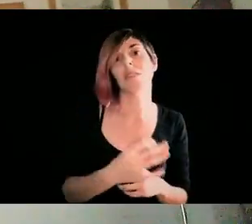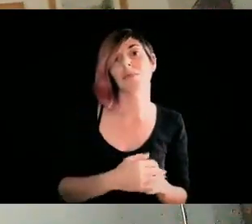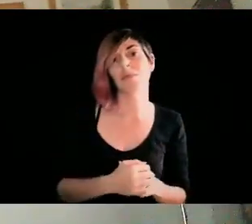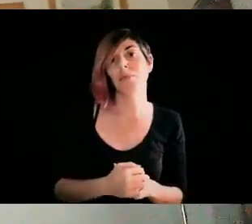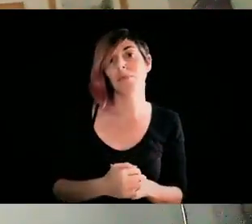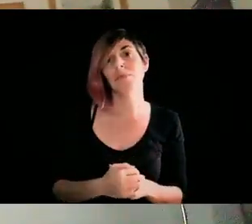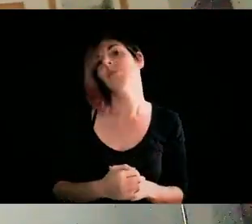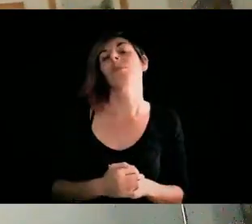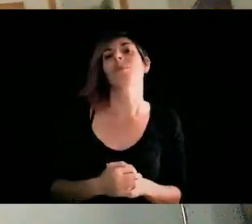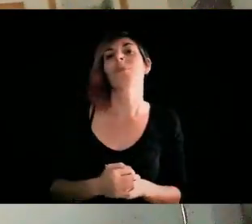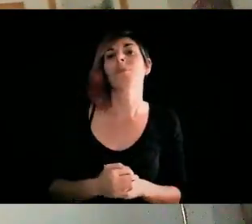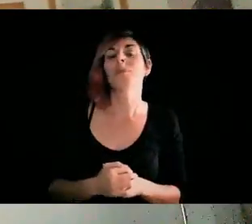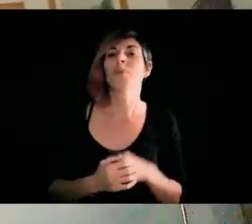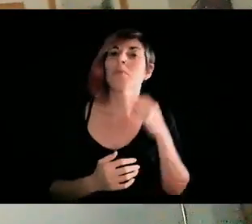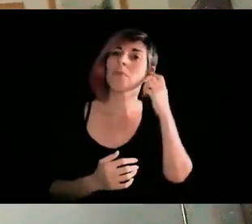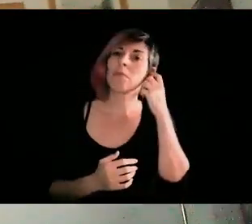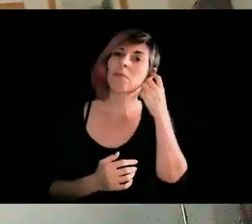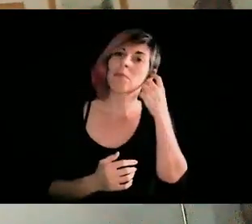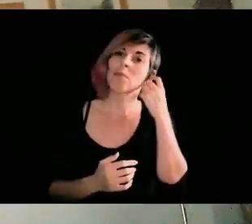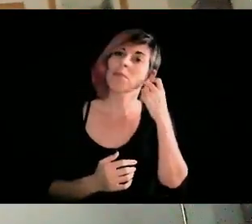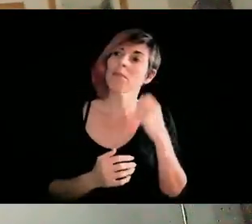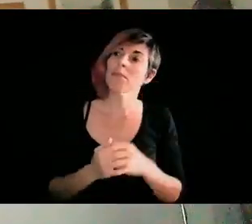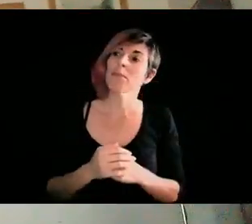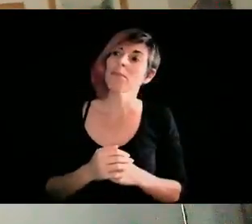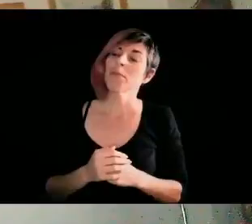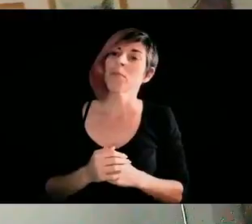naturales. No es que